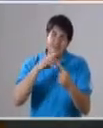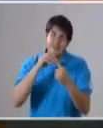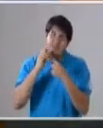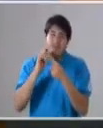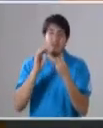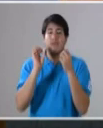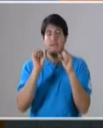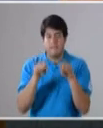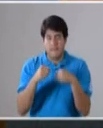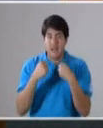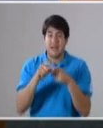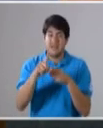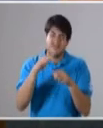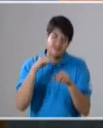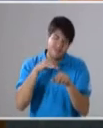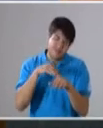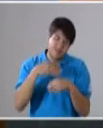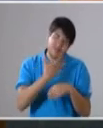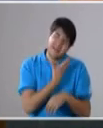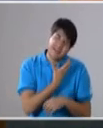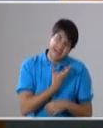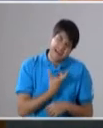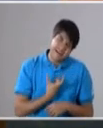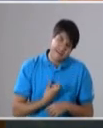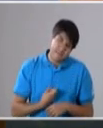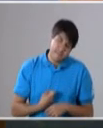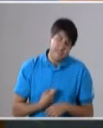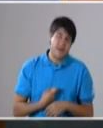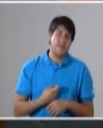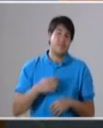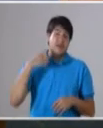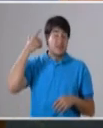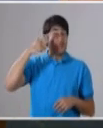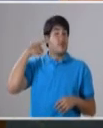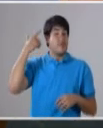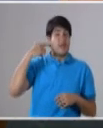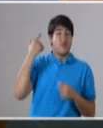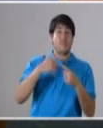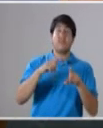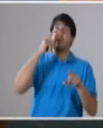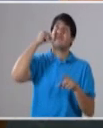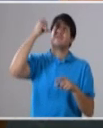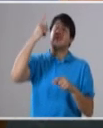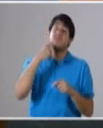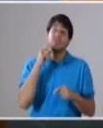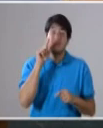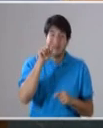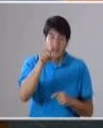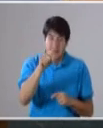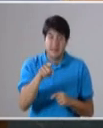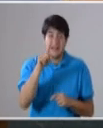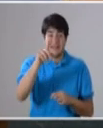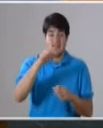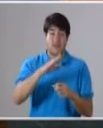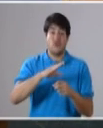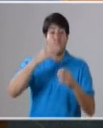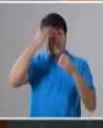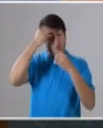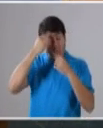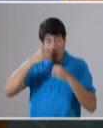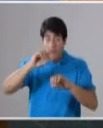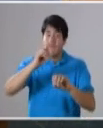pueden causar locura. Pero el Señor nos está diciendo a nosotros: si tú cumples los mandamientos que yo te doy, escúchame